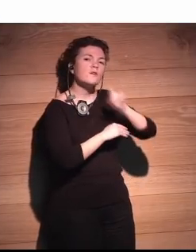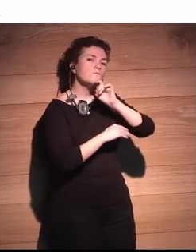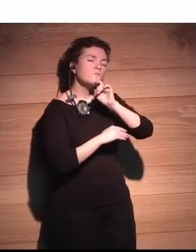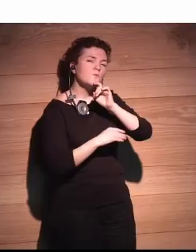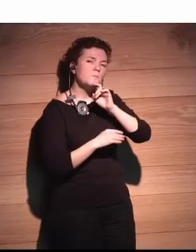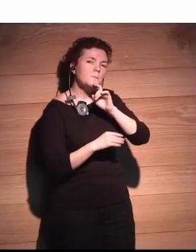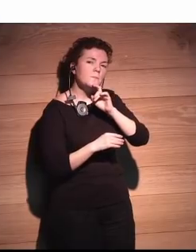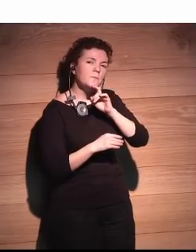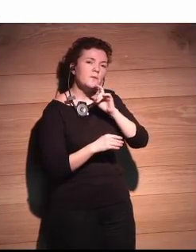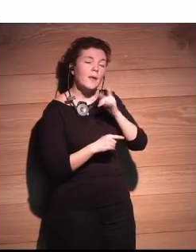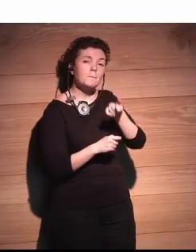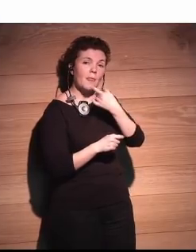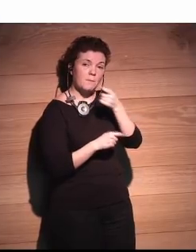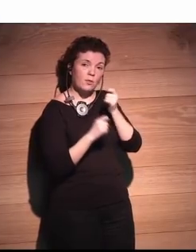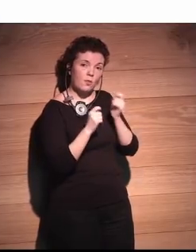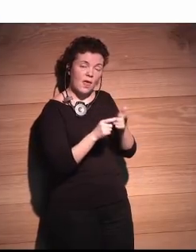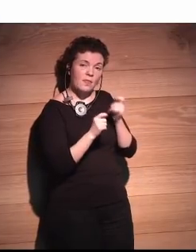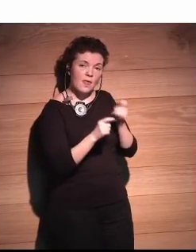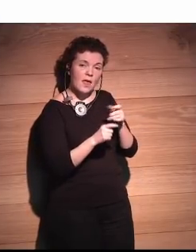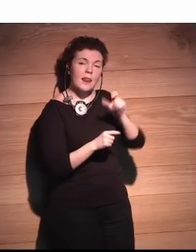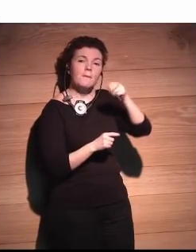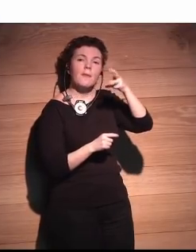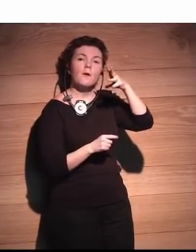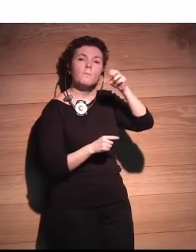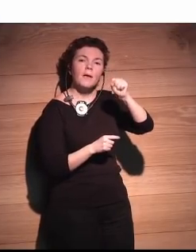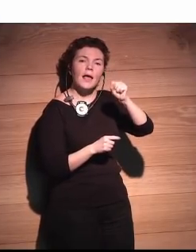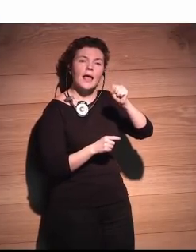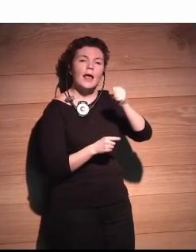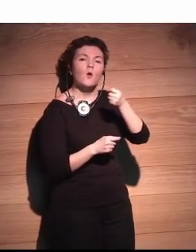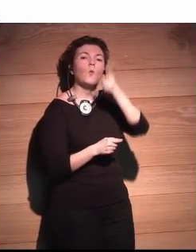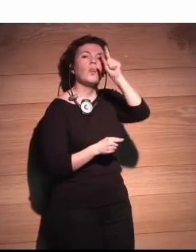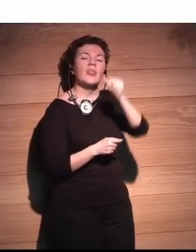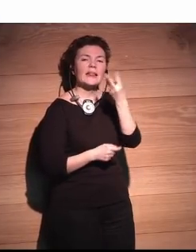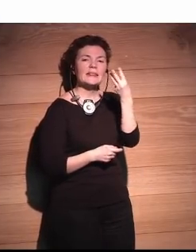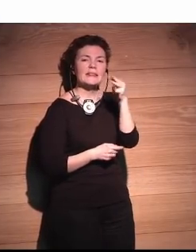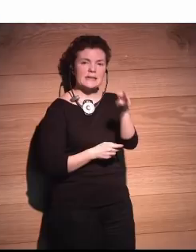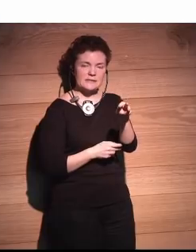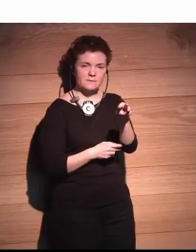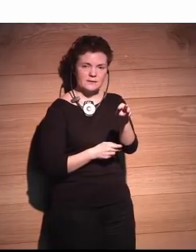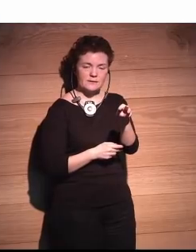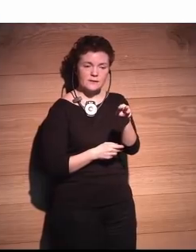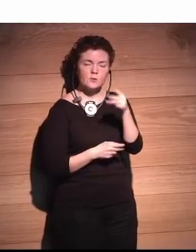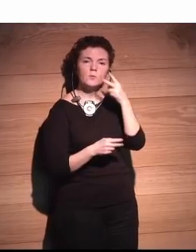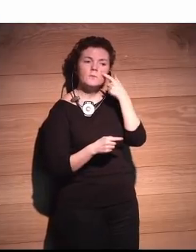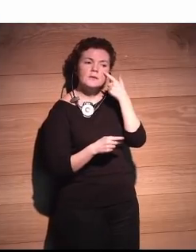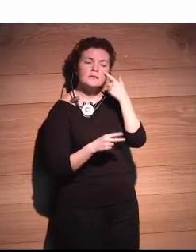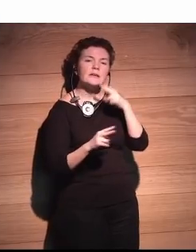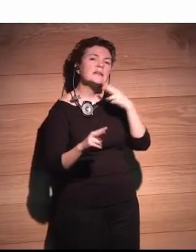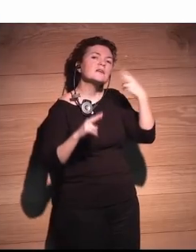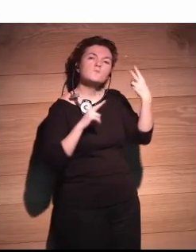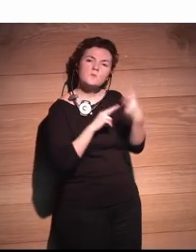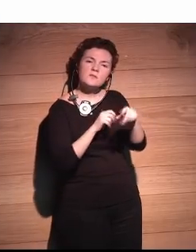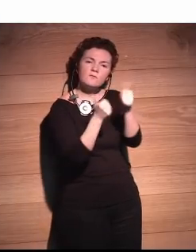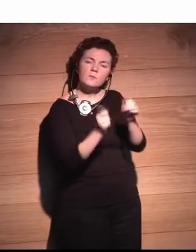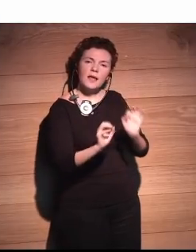que suministramos este medicamento, Levodopa, y lo suministramos 3 veces al día. Entonces vemos una respuesta de este tipo en los